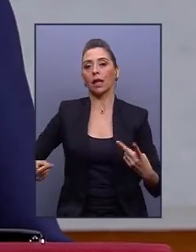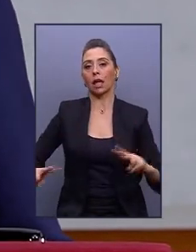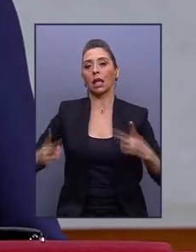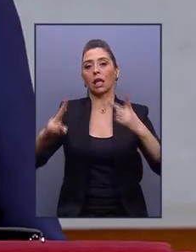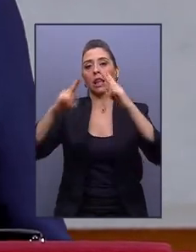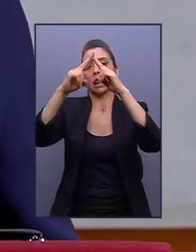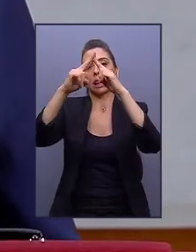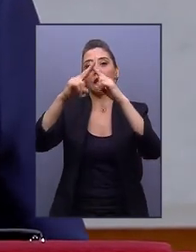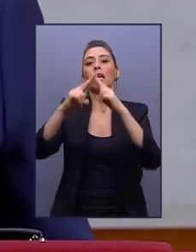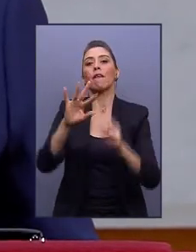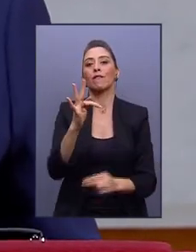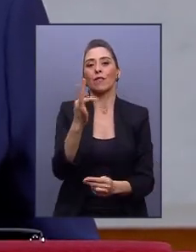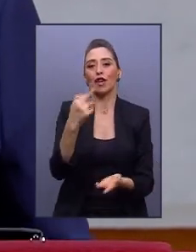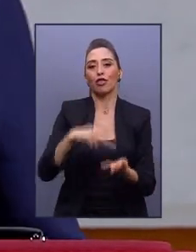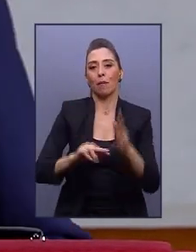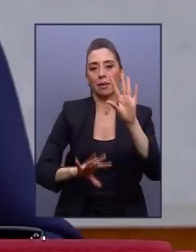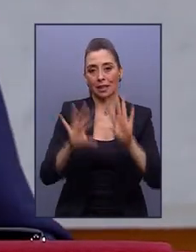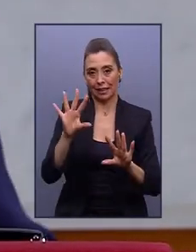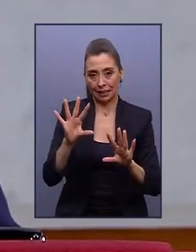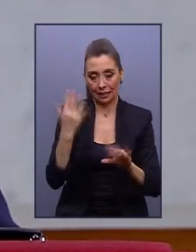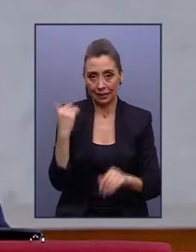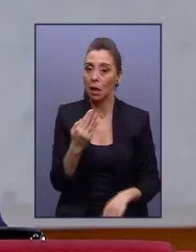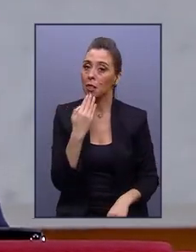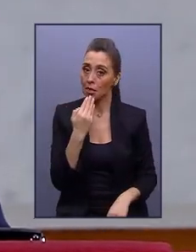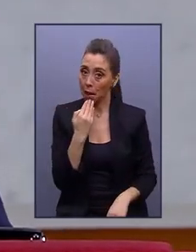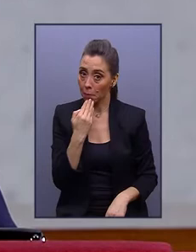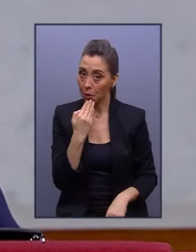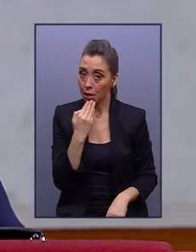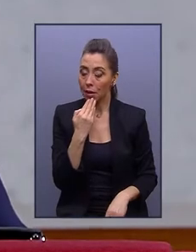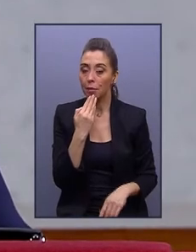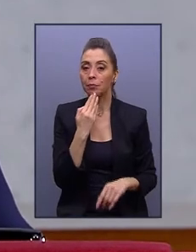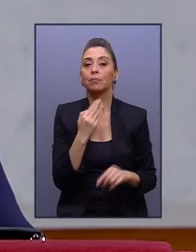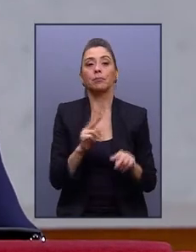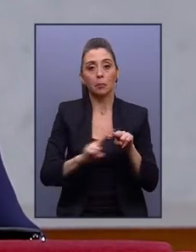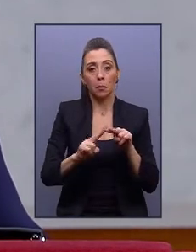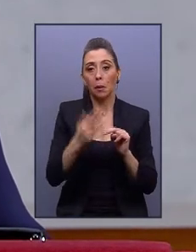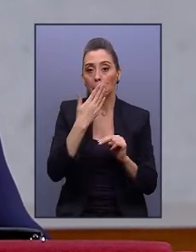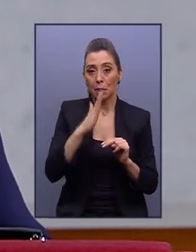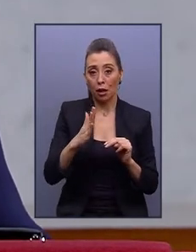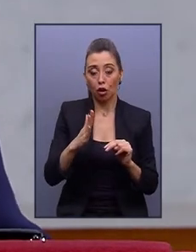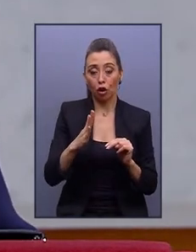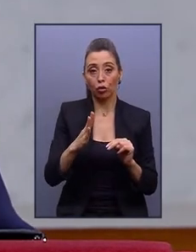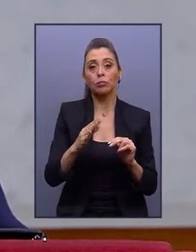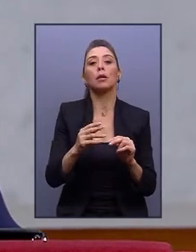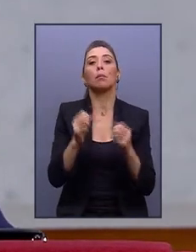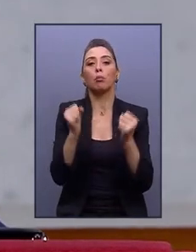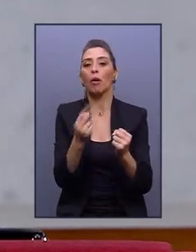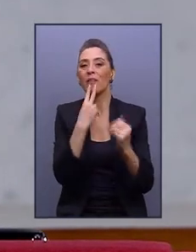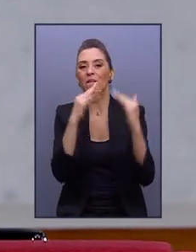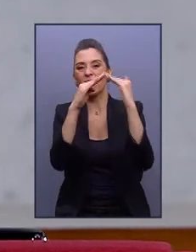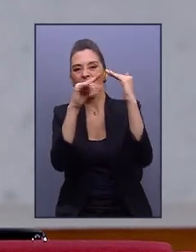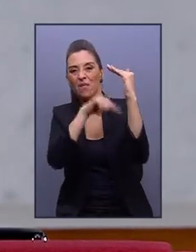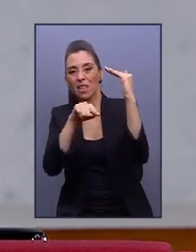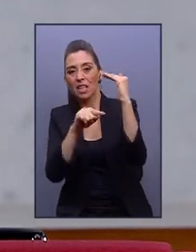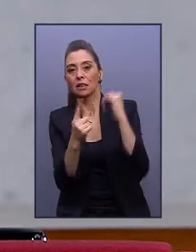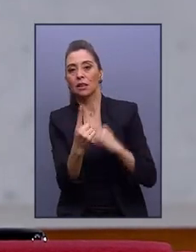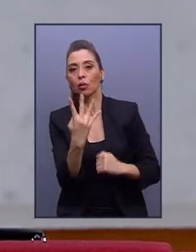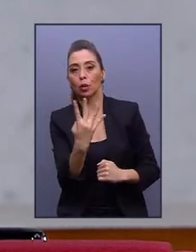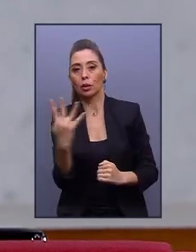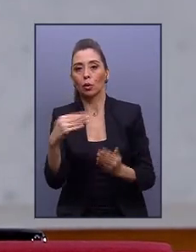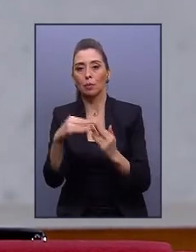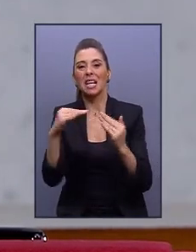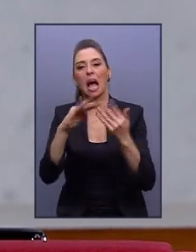en febrero del año 2015. También hemos conservado y realizado mejoras estructurales y de habitabilidad en